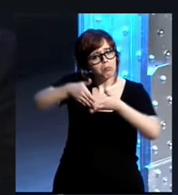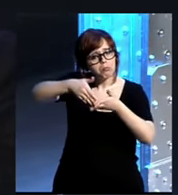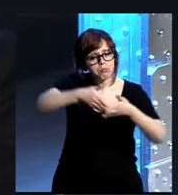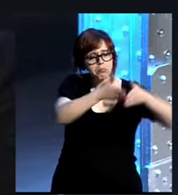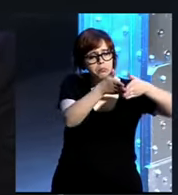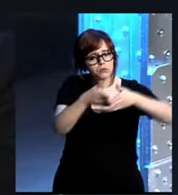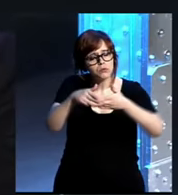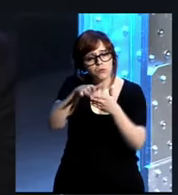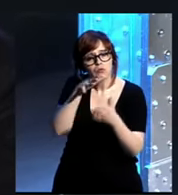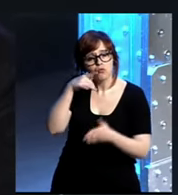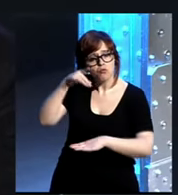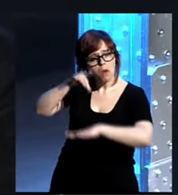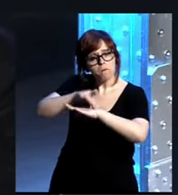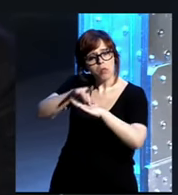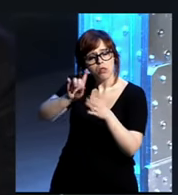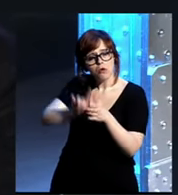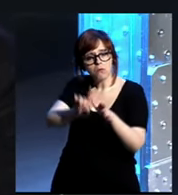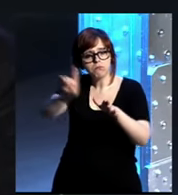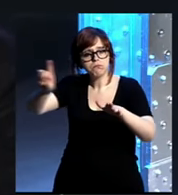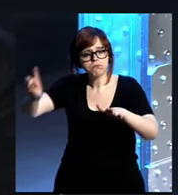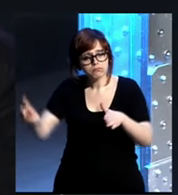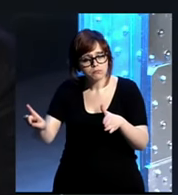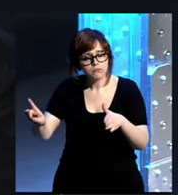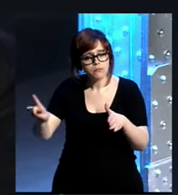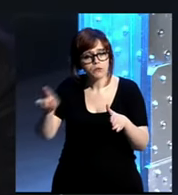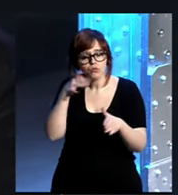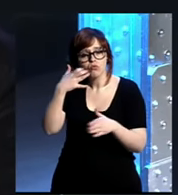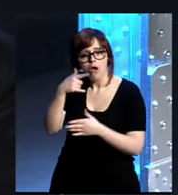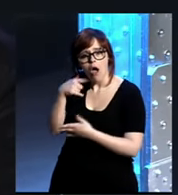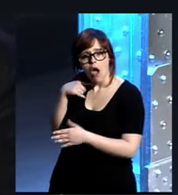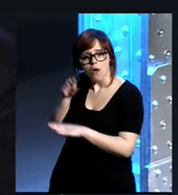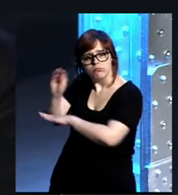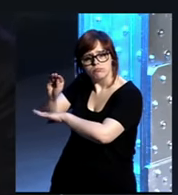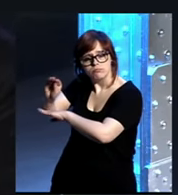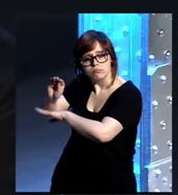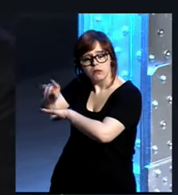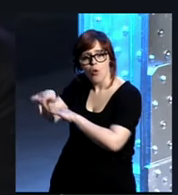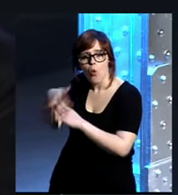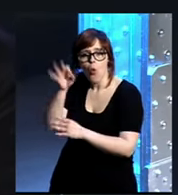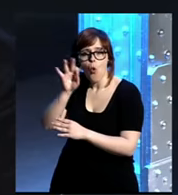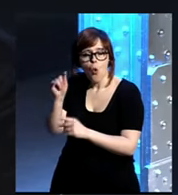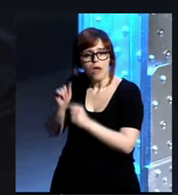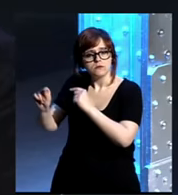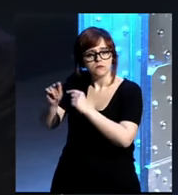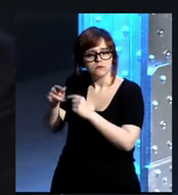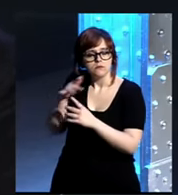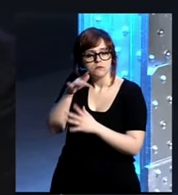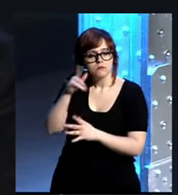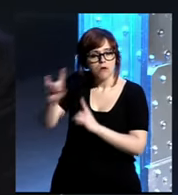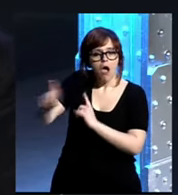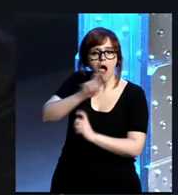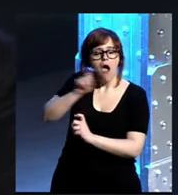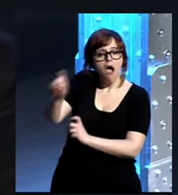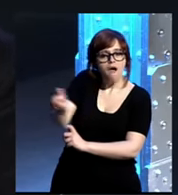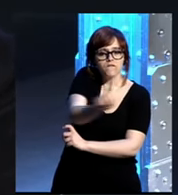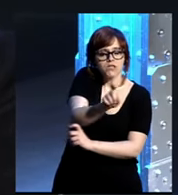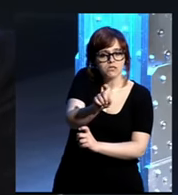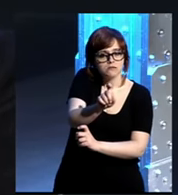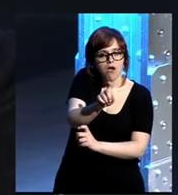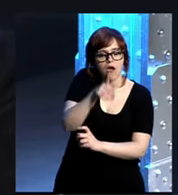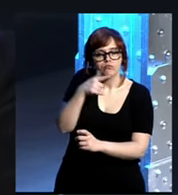sitios, baja médicos, atiende y cuando hay alguna cosa de asistencia en concreto se le monta al niño del turno o al paciente del turno del barco y se